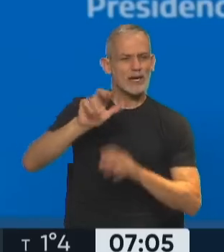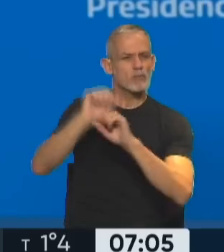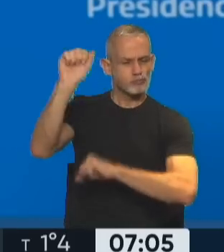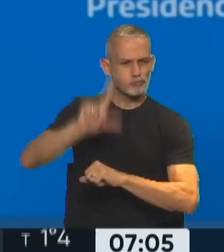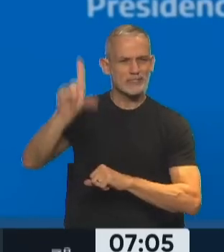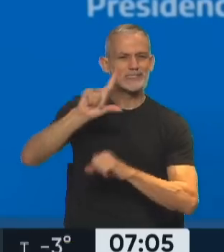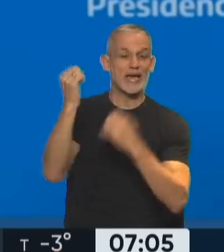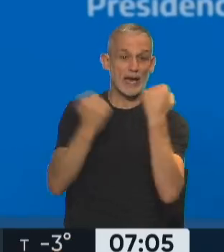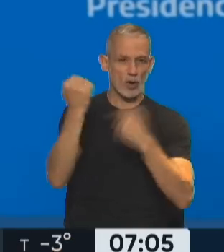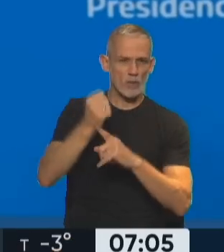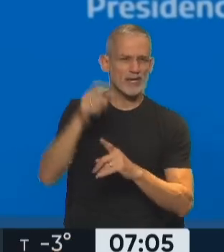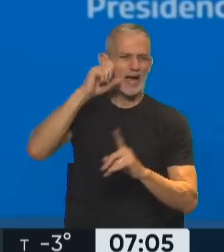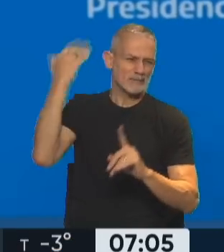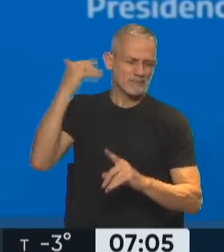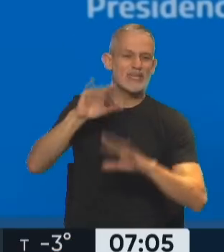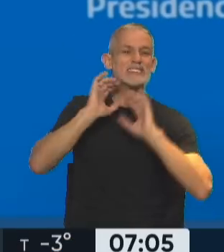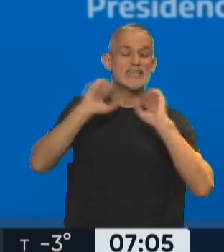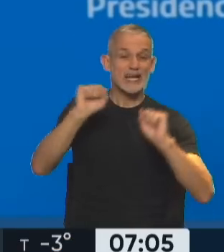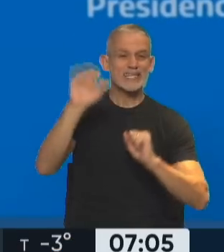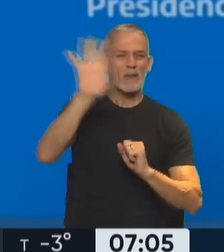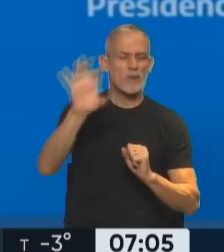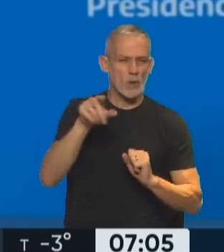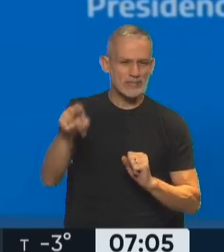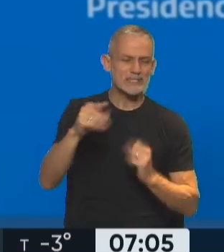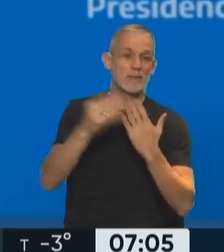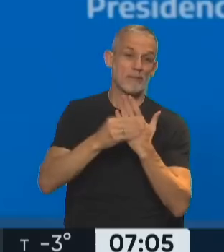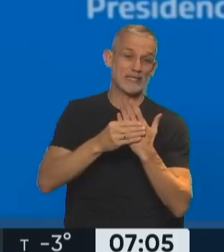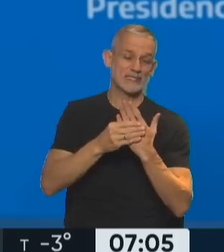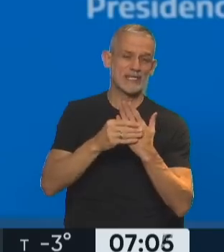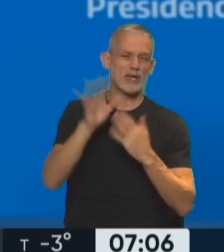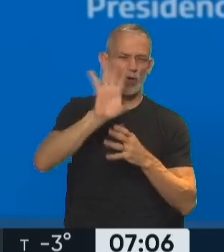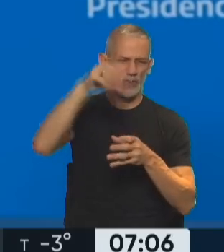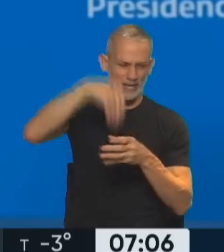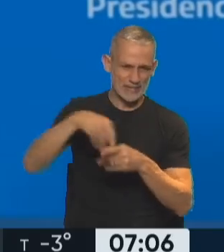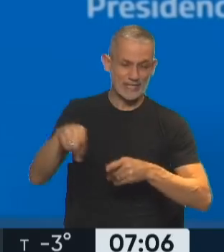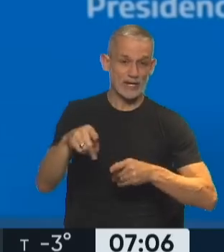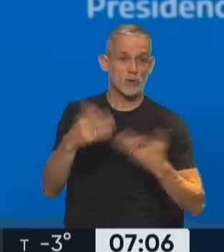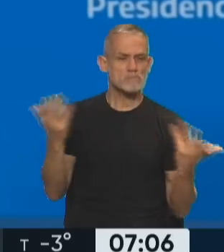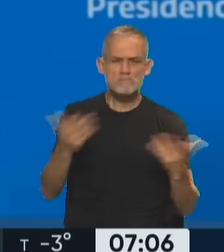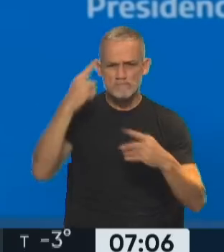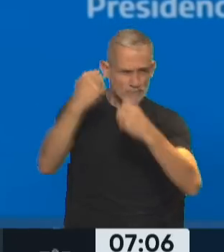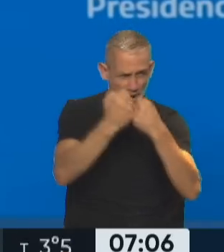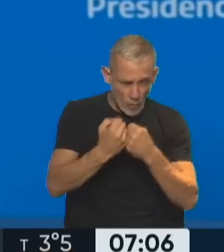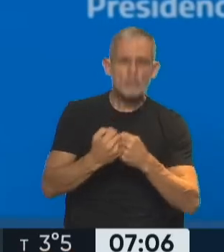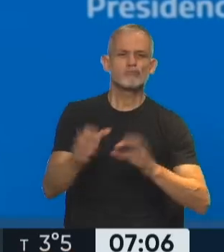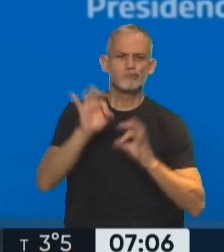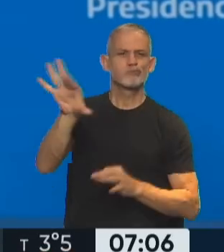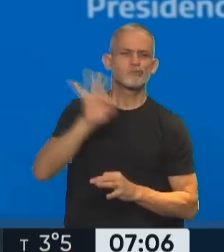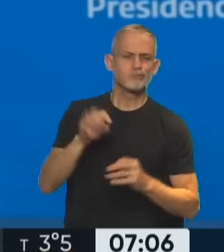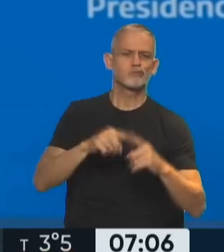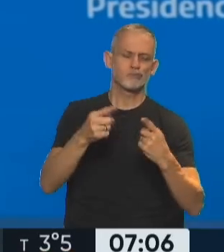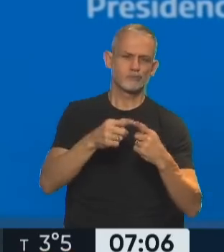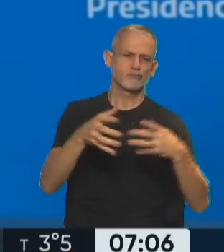se desempeñaba como secretaria de provincias del Ministerio de Interior y fue el nombre consensuado entre